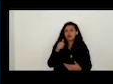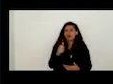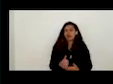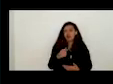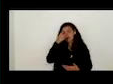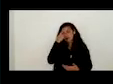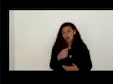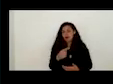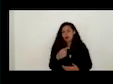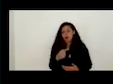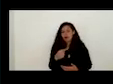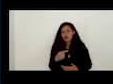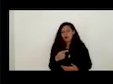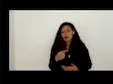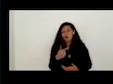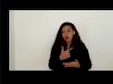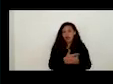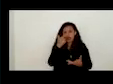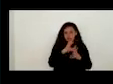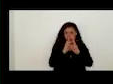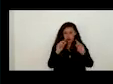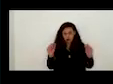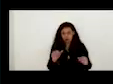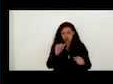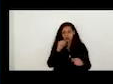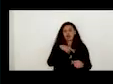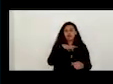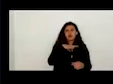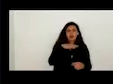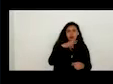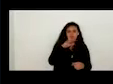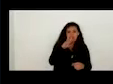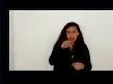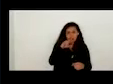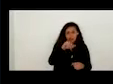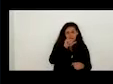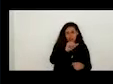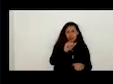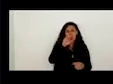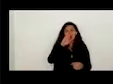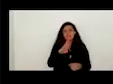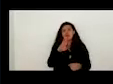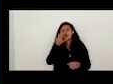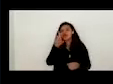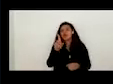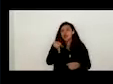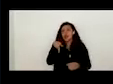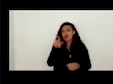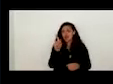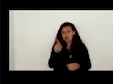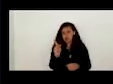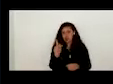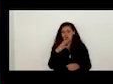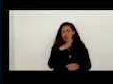la vitamina A, la vitamina D, la vitamina E y la vitamina K, tienen funciones importantes en